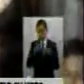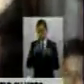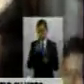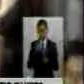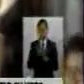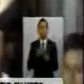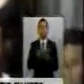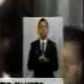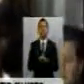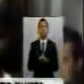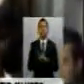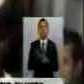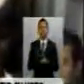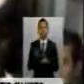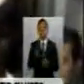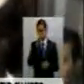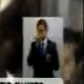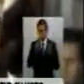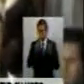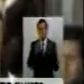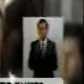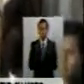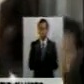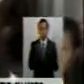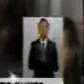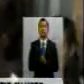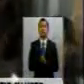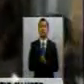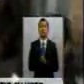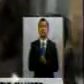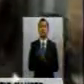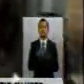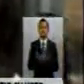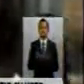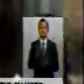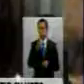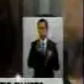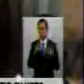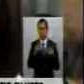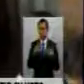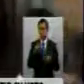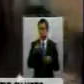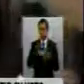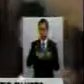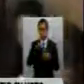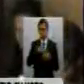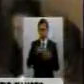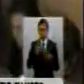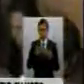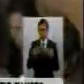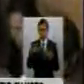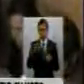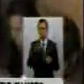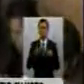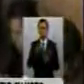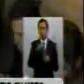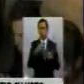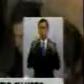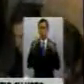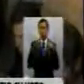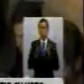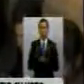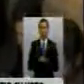justa y justicia gratuita. Si esas tres cosas las personas que son elegidas impulsan, la gente le va a